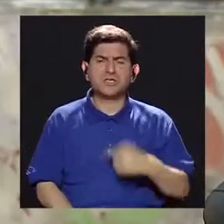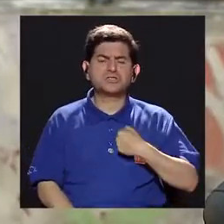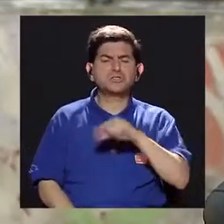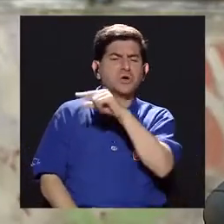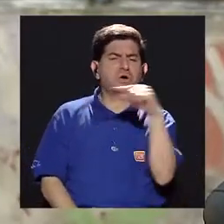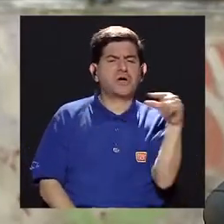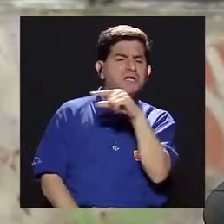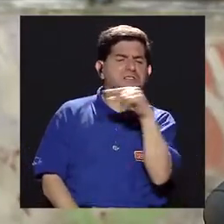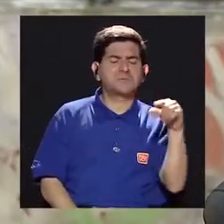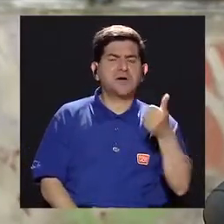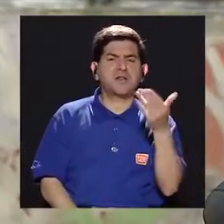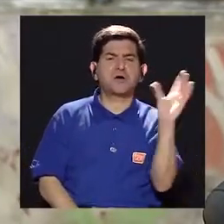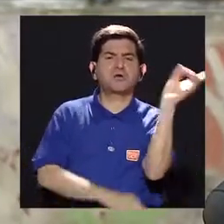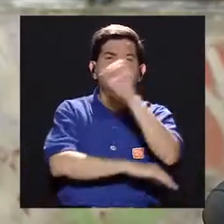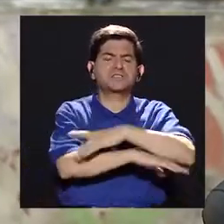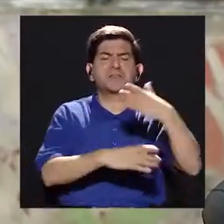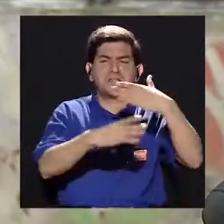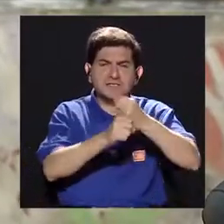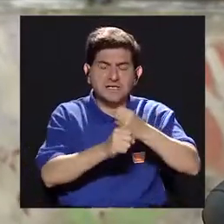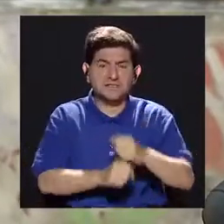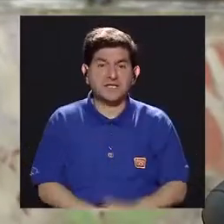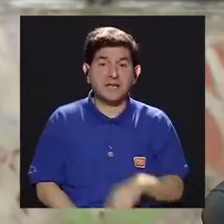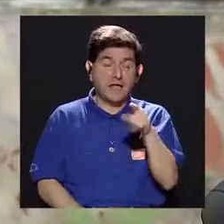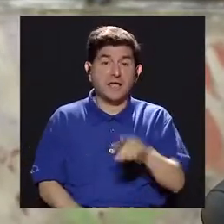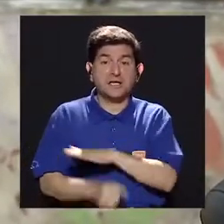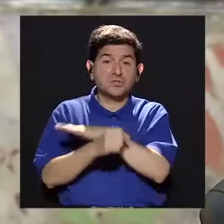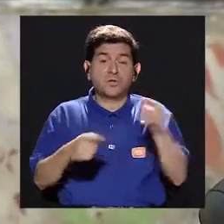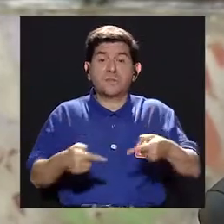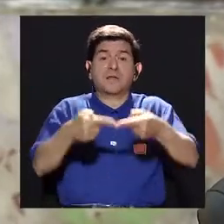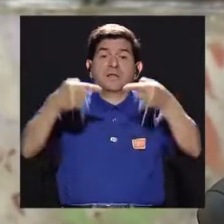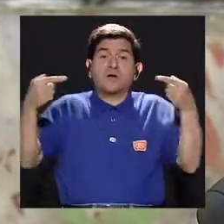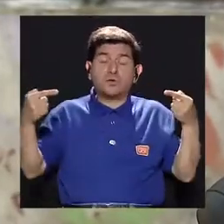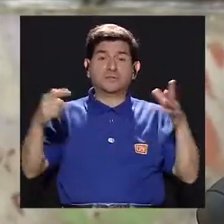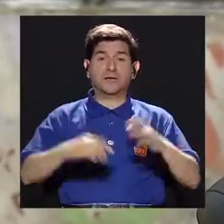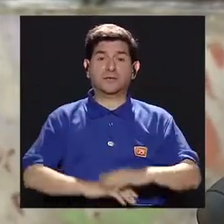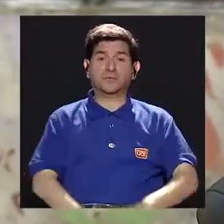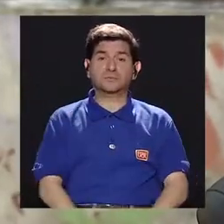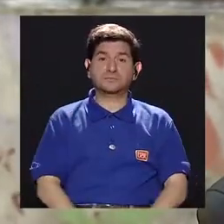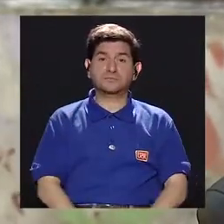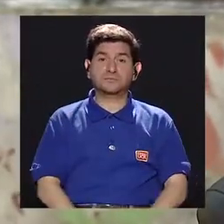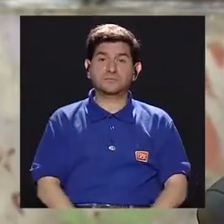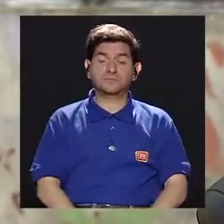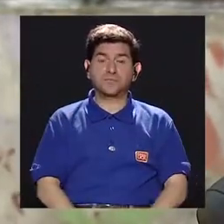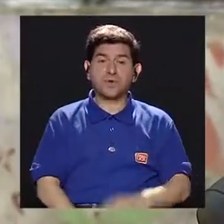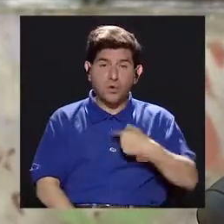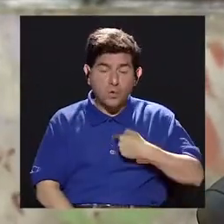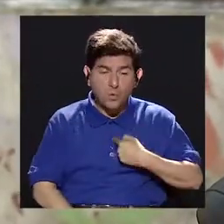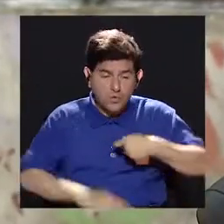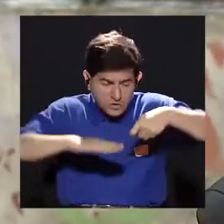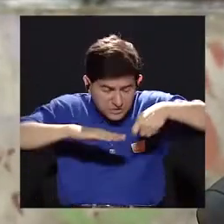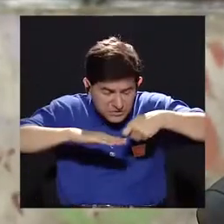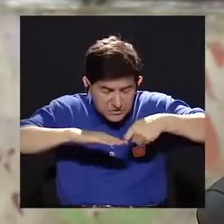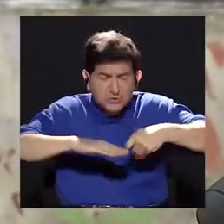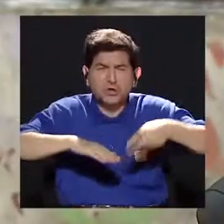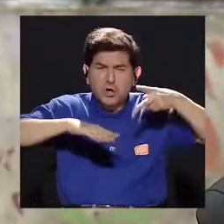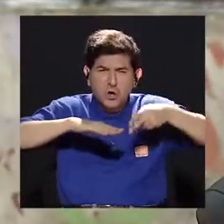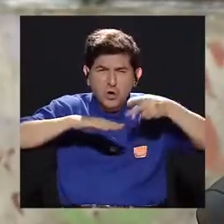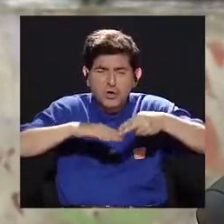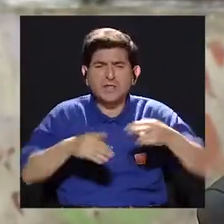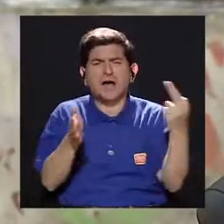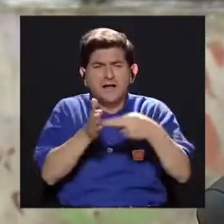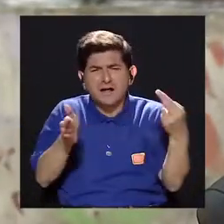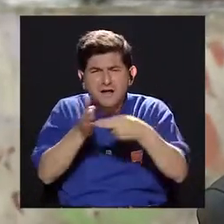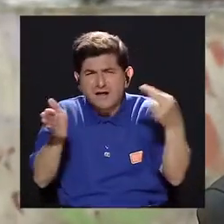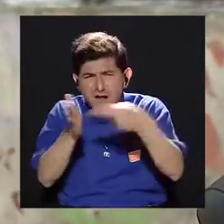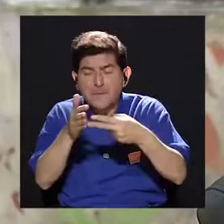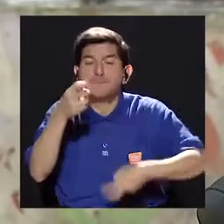pedicure cada semana o cada 15 días. Eso está totalmente contraindicado. El cortar o escarbar las uñas tan a